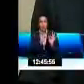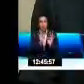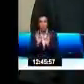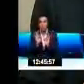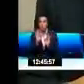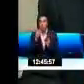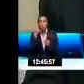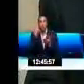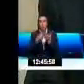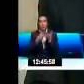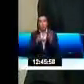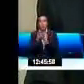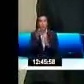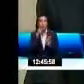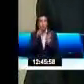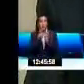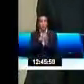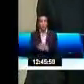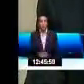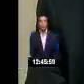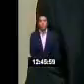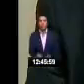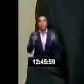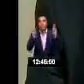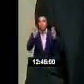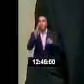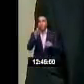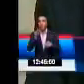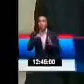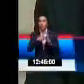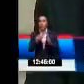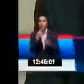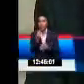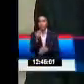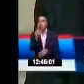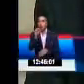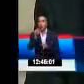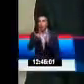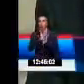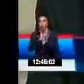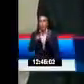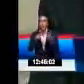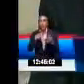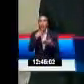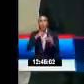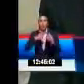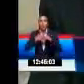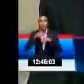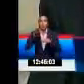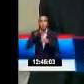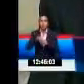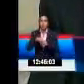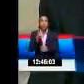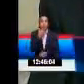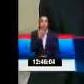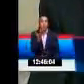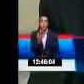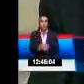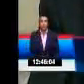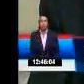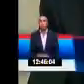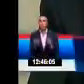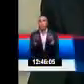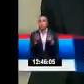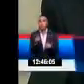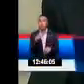se debe canalizar esas denuncias, que corresponden no solamente a dinero ilícito, sino a cualquier hecho electoral irregular. También, ¿no es cierto?,